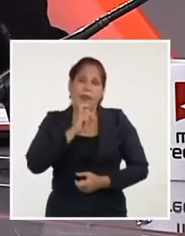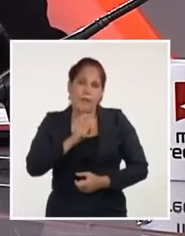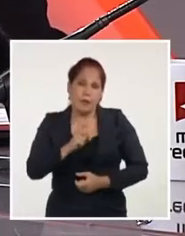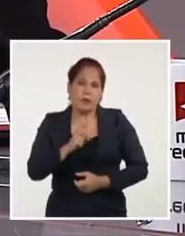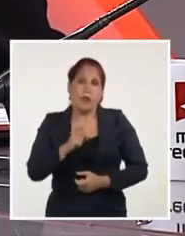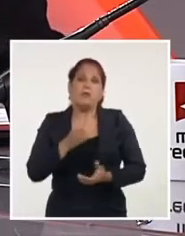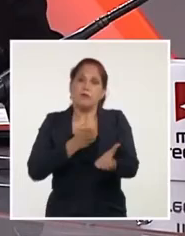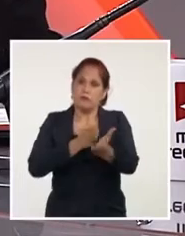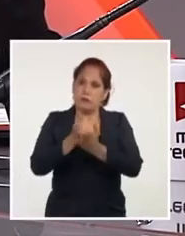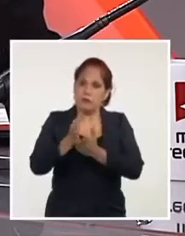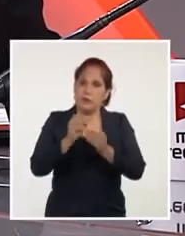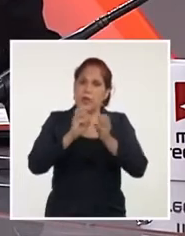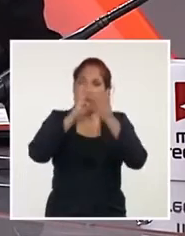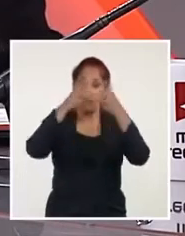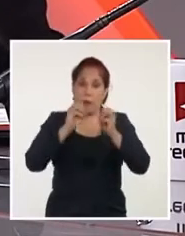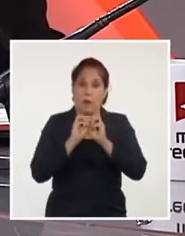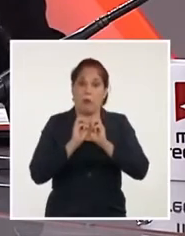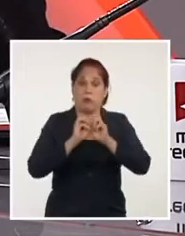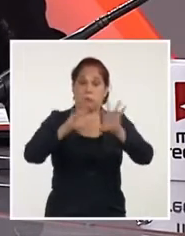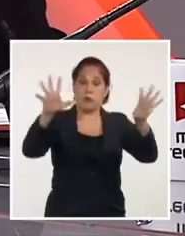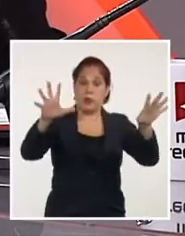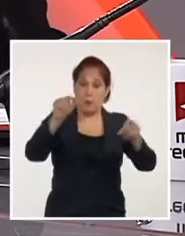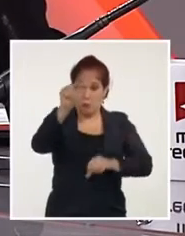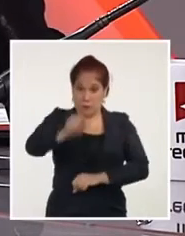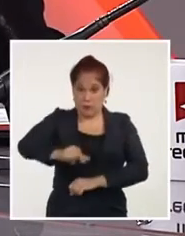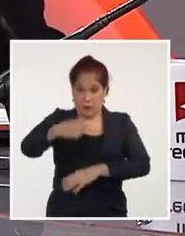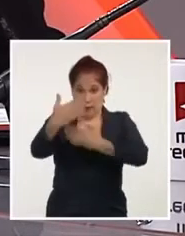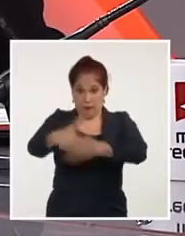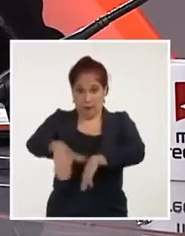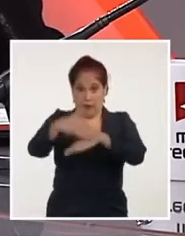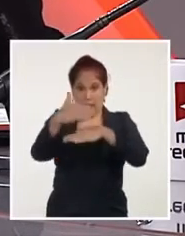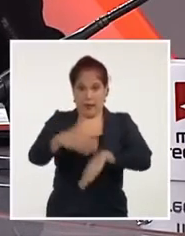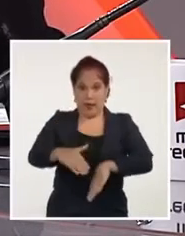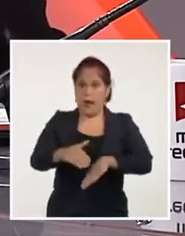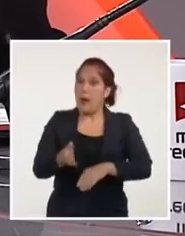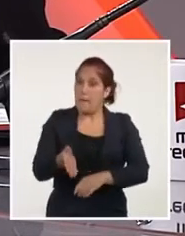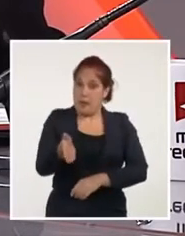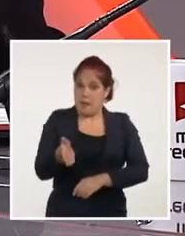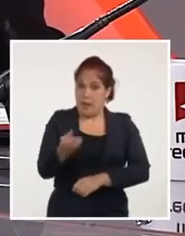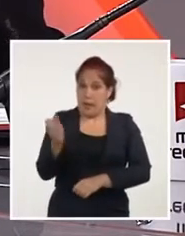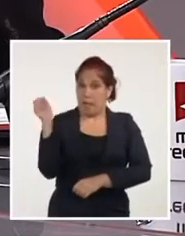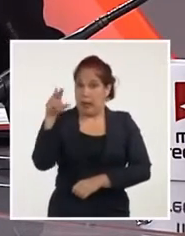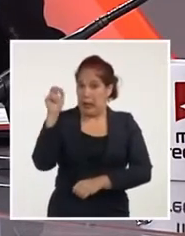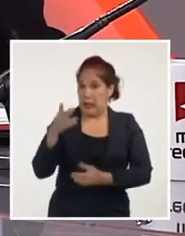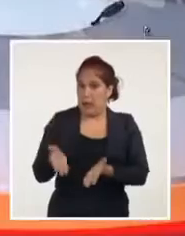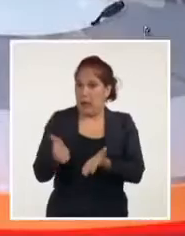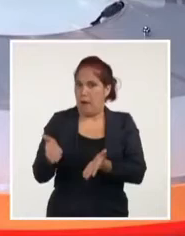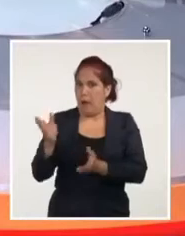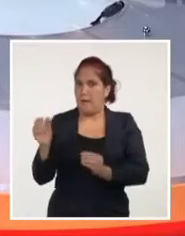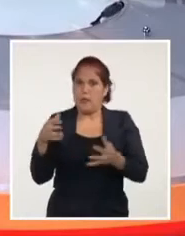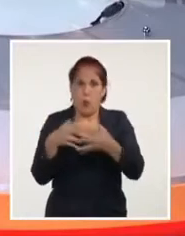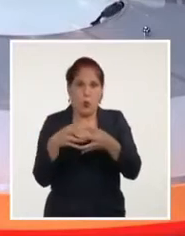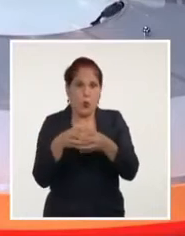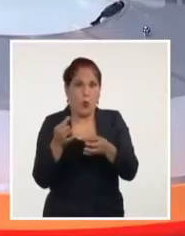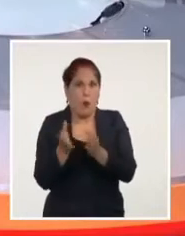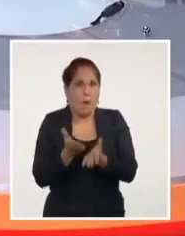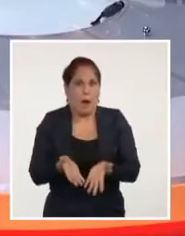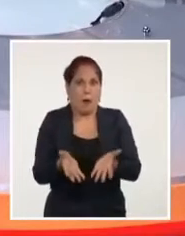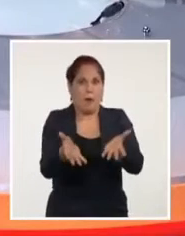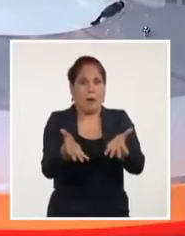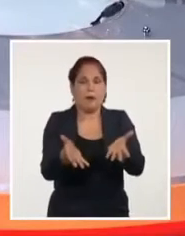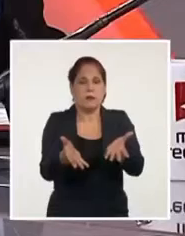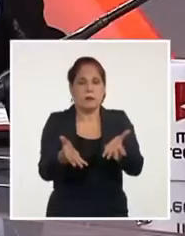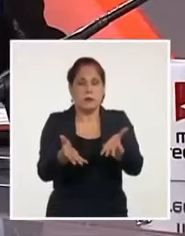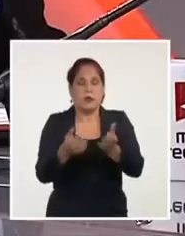que se estaba haciendo. Y la persona que había estado en la calle agitando, pidiendo que salieran más, que se unieran, dice en